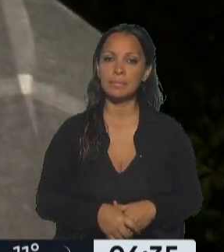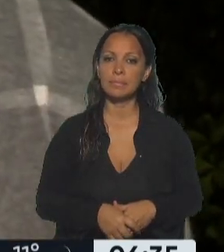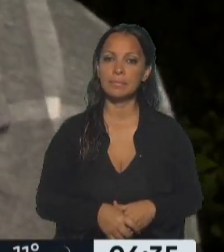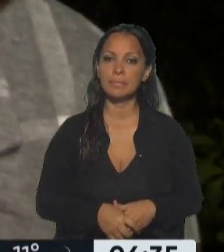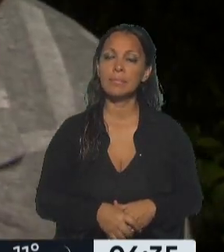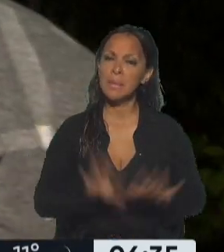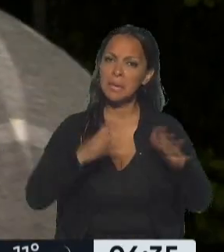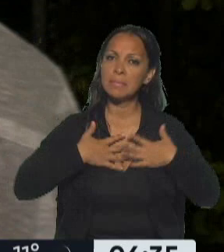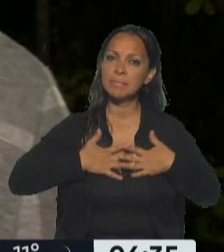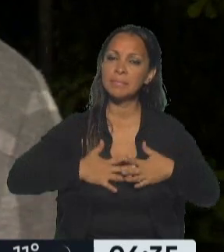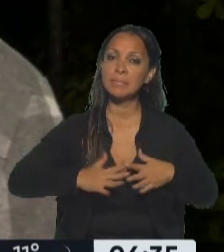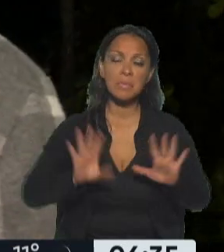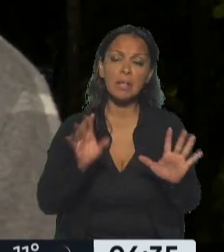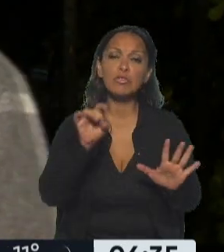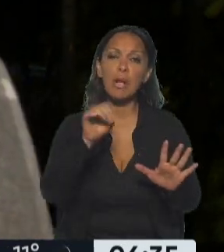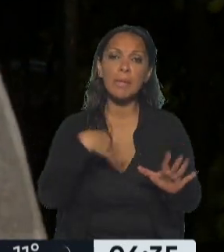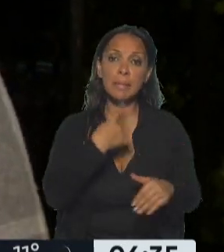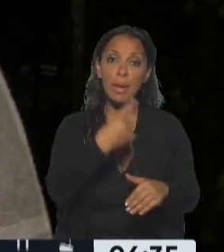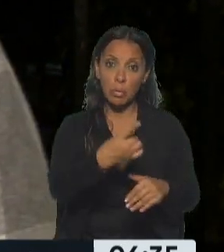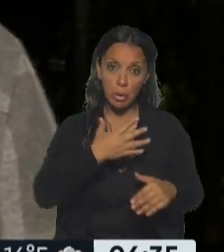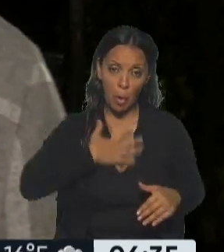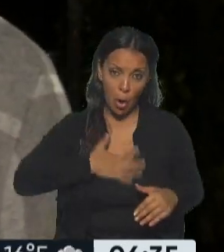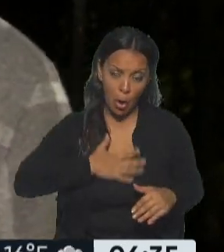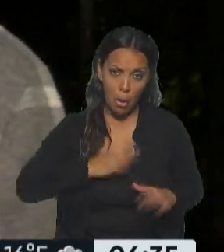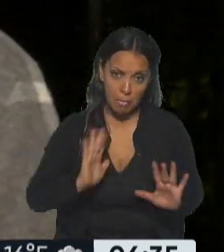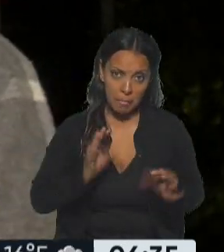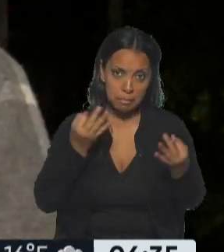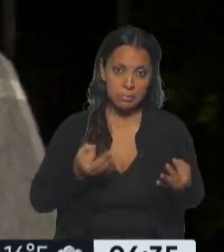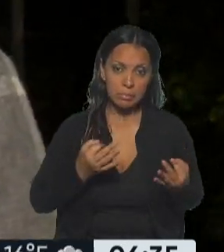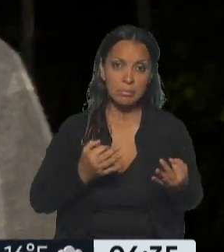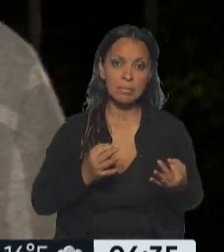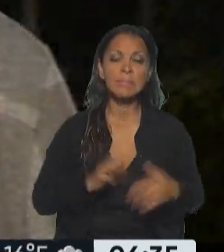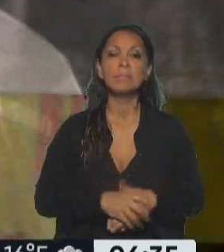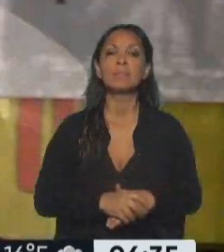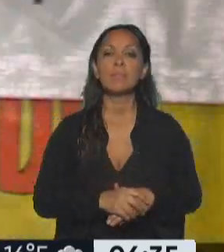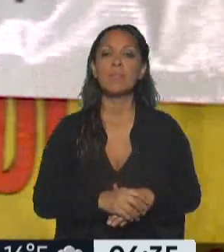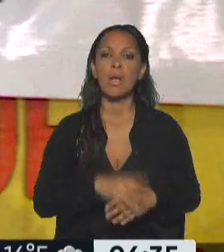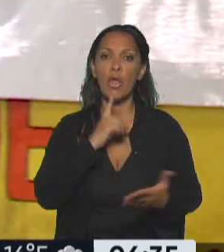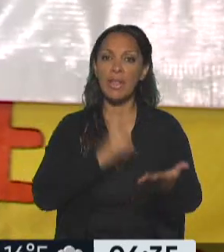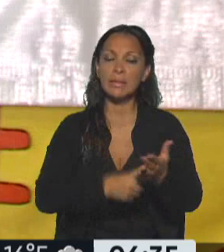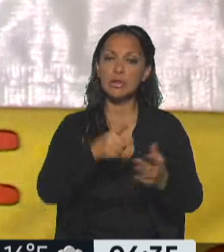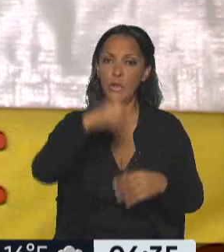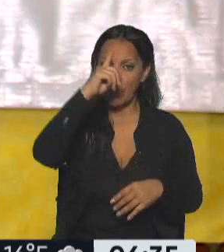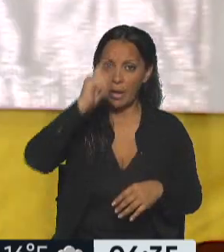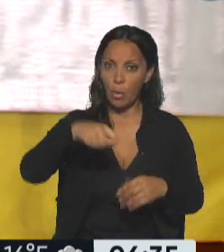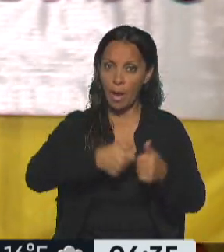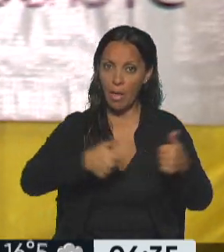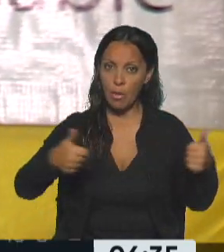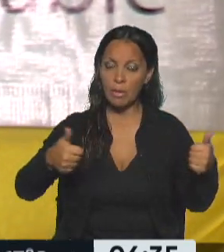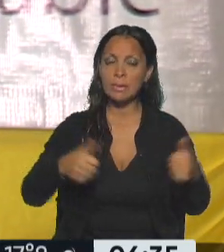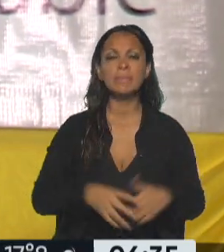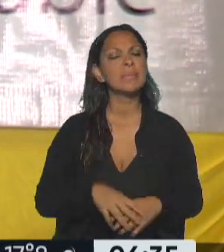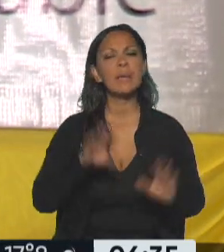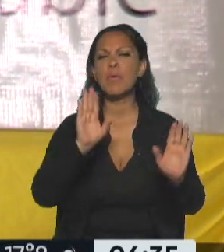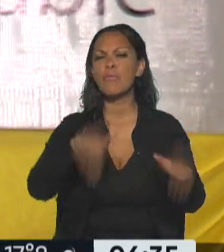relájese, pero le pregunto eso nada más. ¿Está satisfecha con el resultado? Satisfecha con la decisión del jurado. Es muy feo pasar